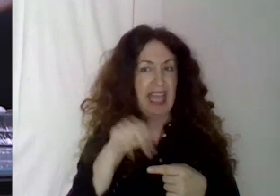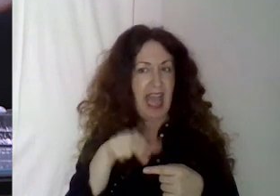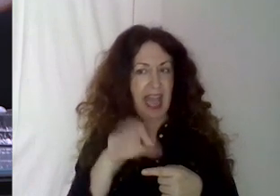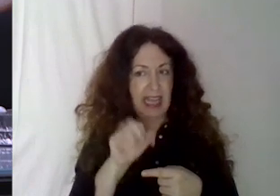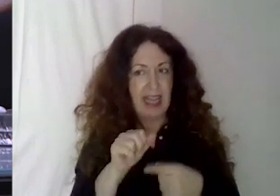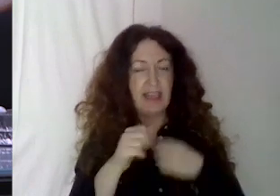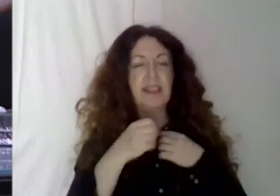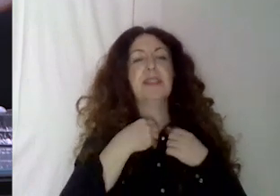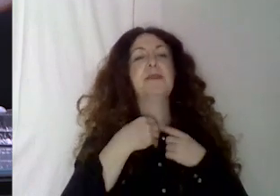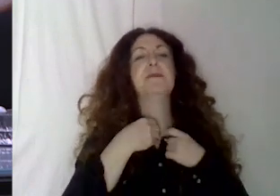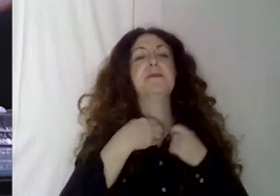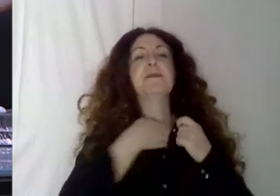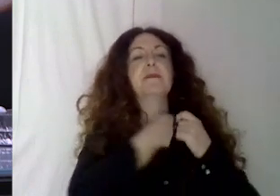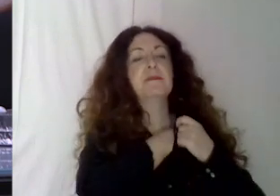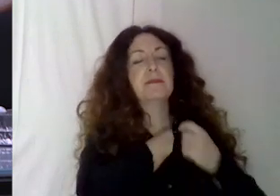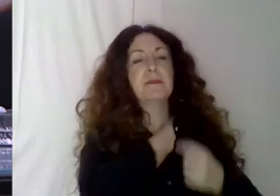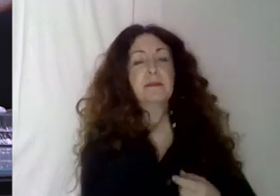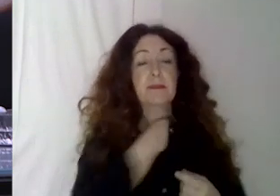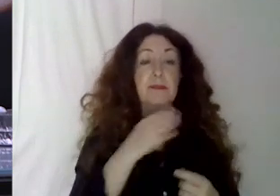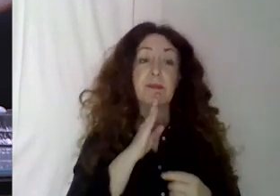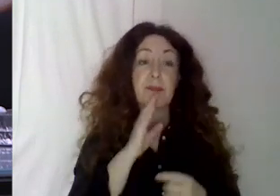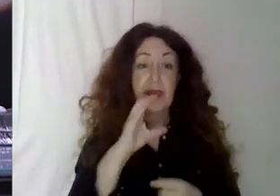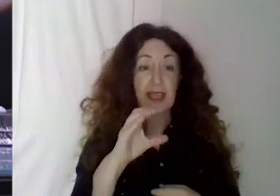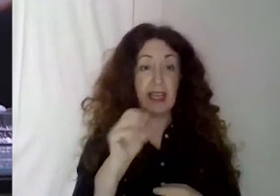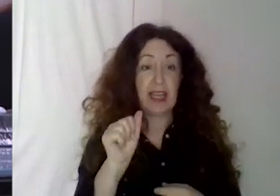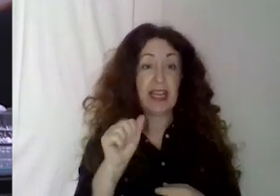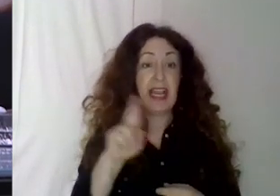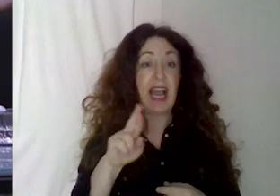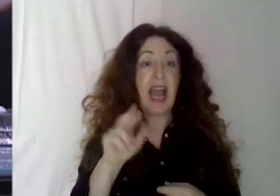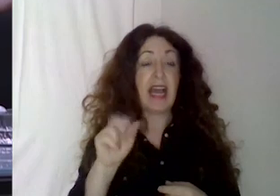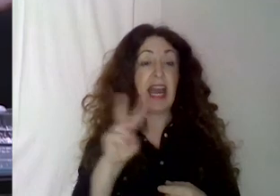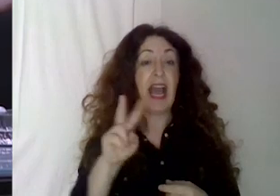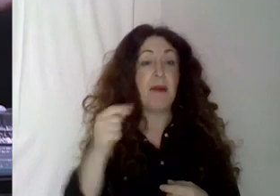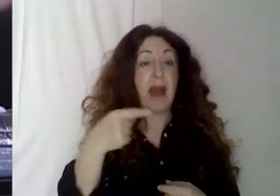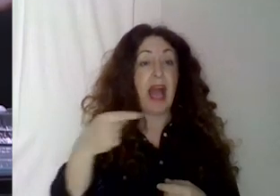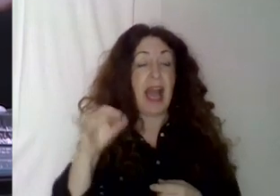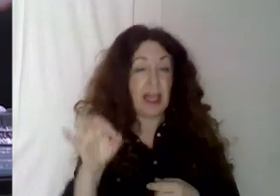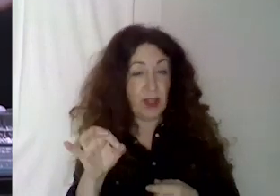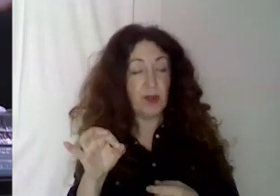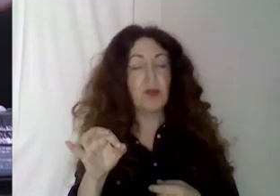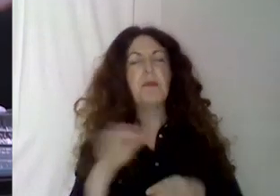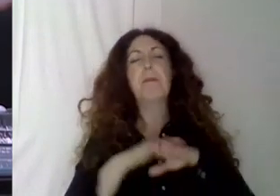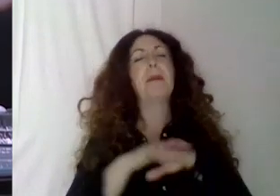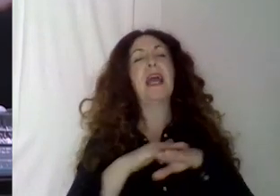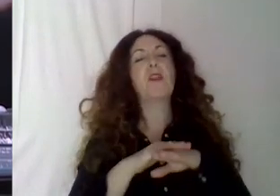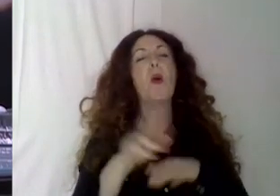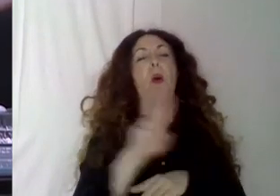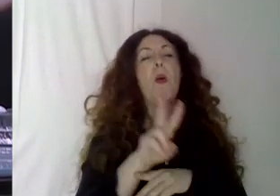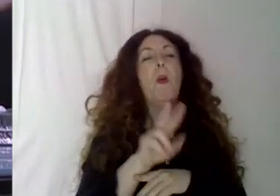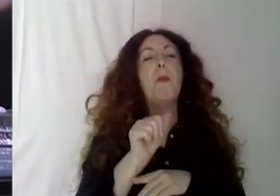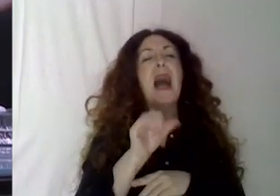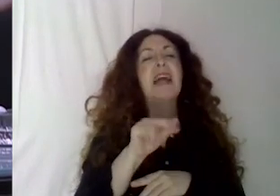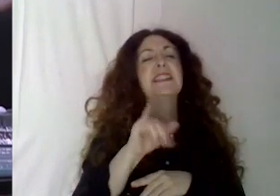de los artistas. Le fascina. Cuando leen ustedes la vida de Leonardo, hombre, la vida de Leonardo es una vida también llena de vericuetos, llena